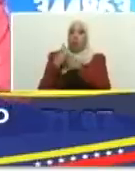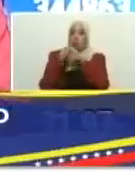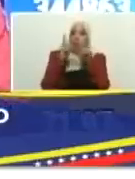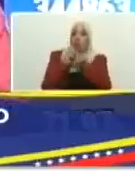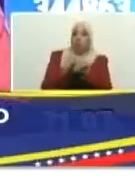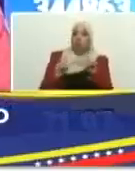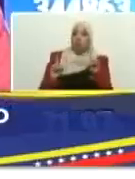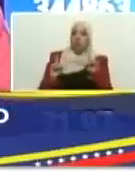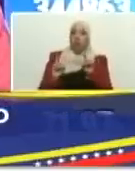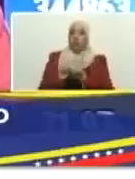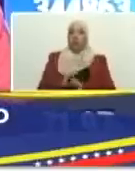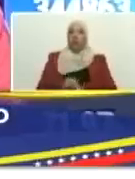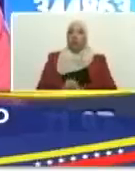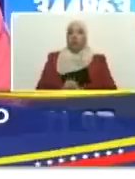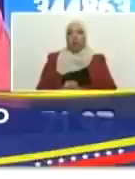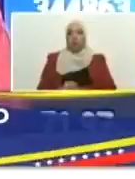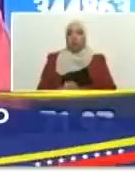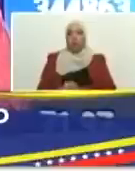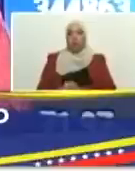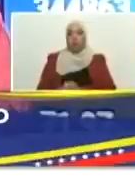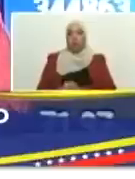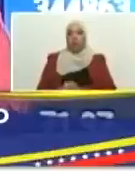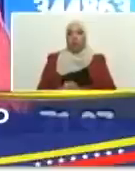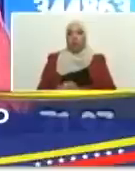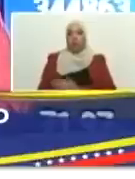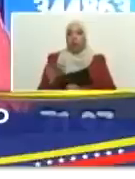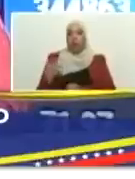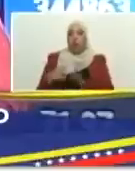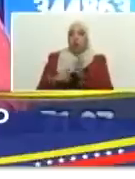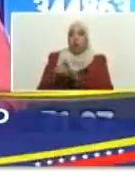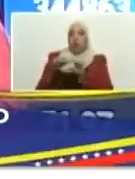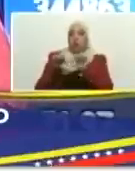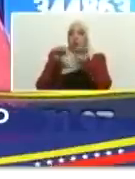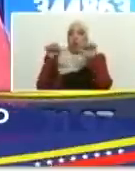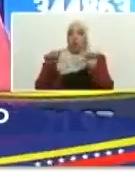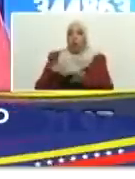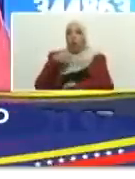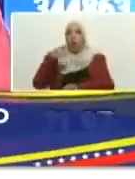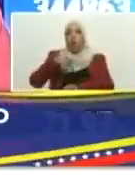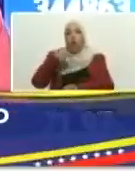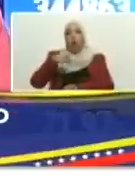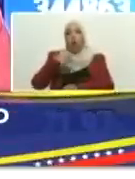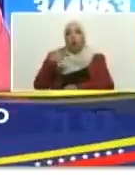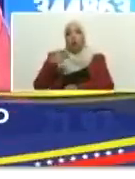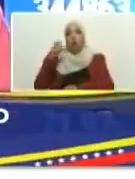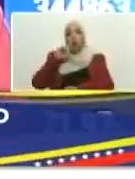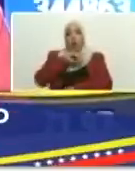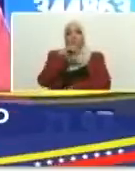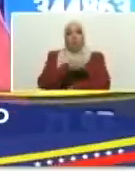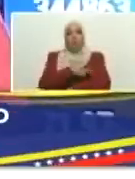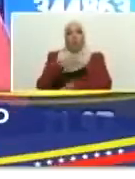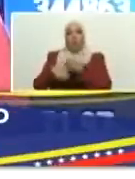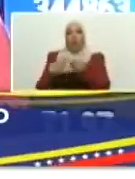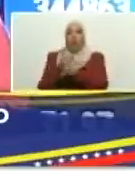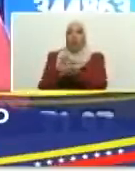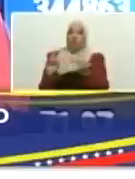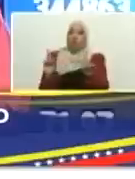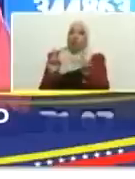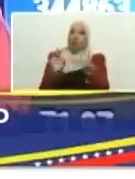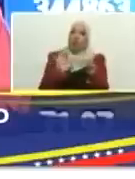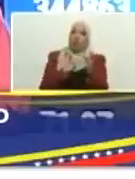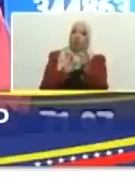diversificado. Para seguir con el desarrollo de un modelo político de poder popular, de democracia